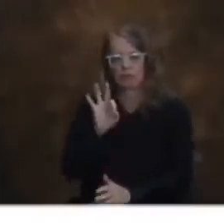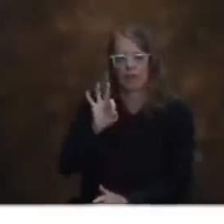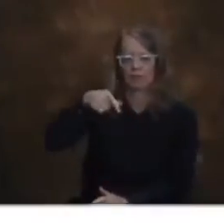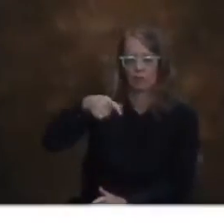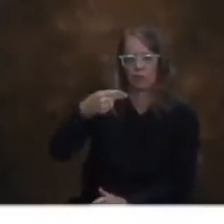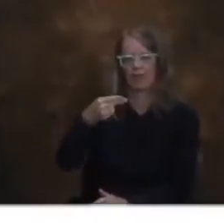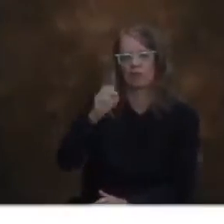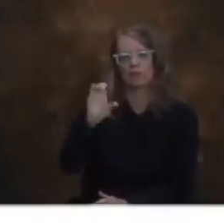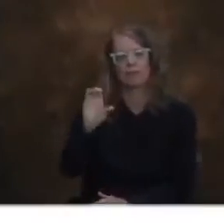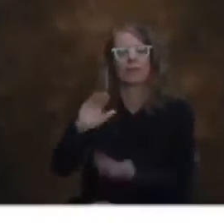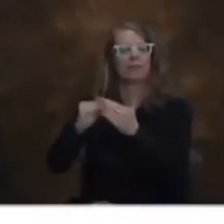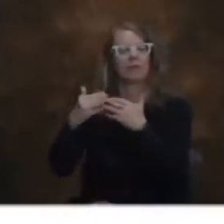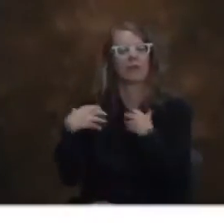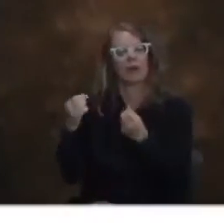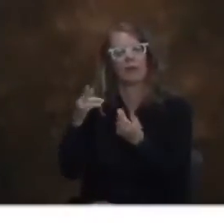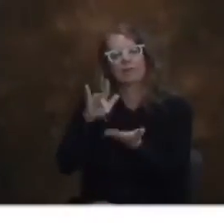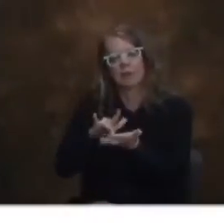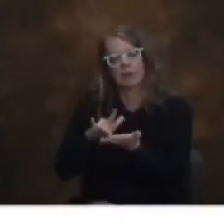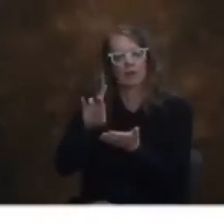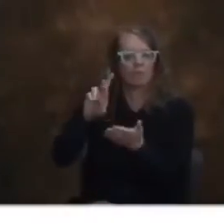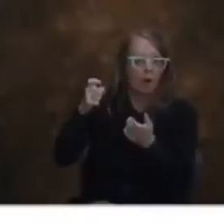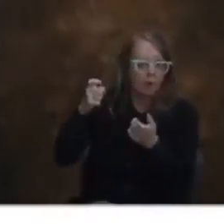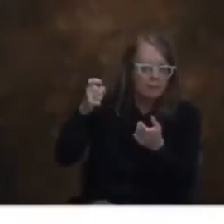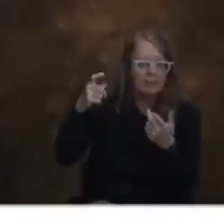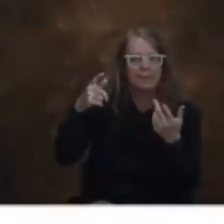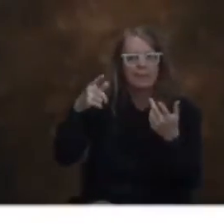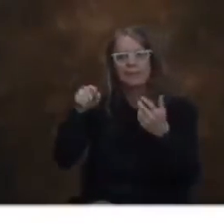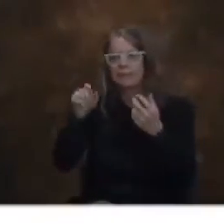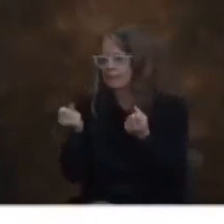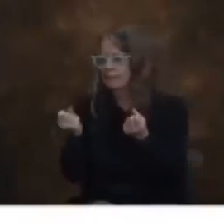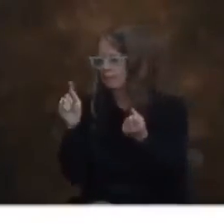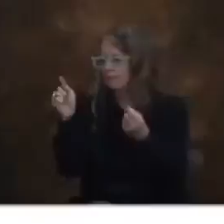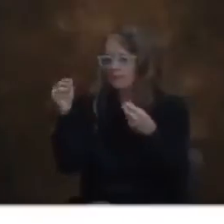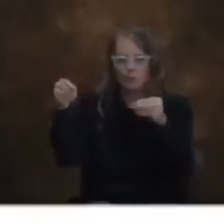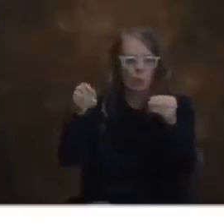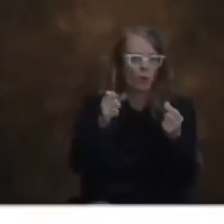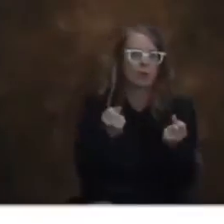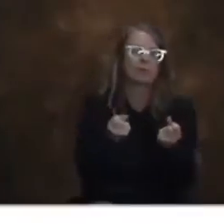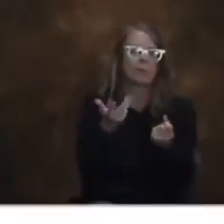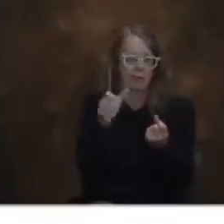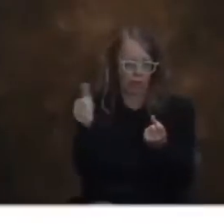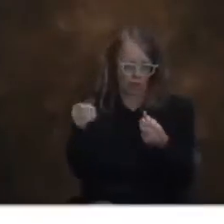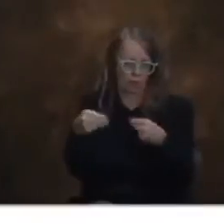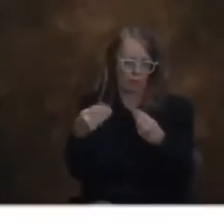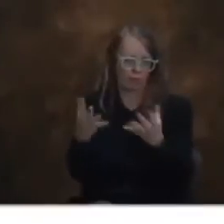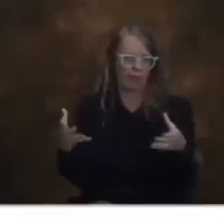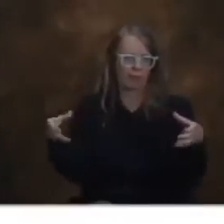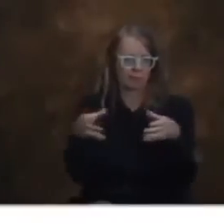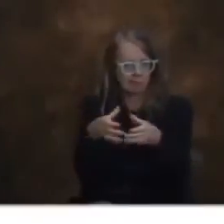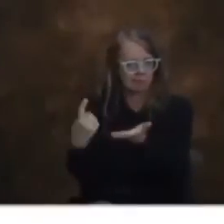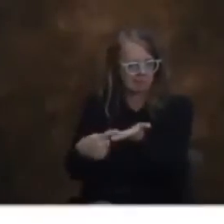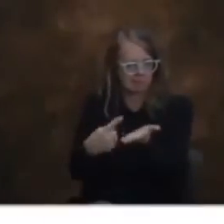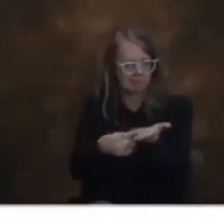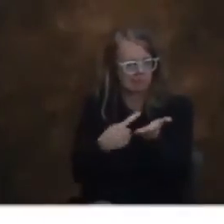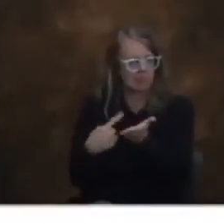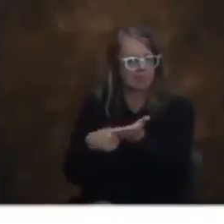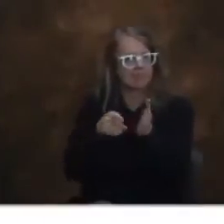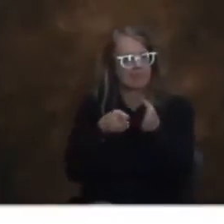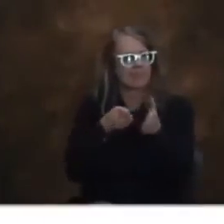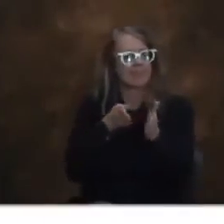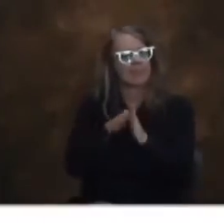áreas que lo necesitan esto incluye a farmacias y cualquier otro proveedor de vacunas